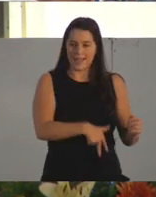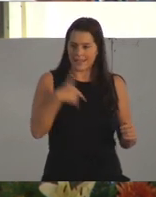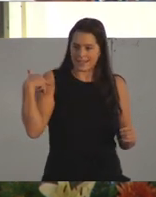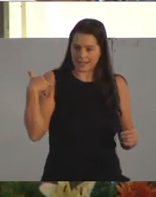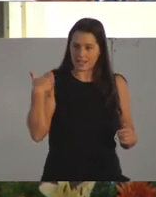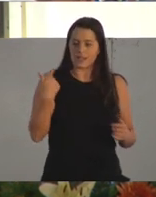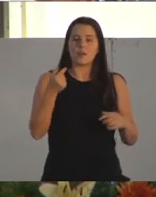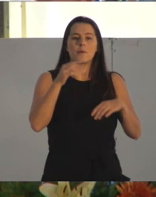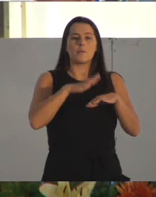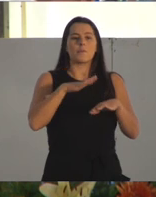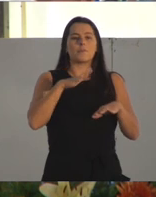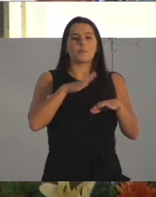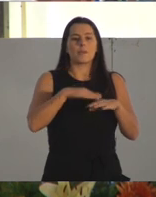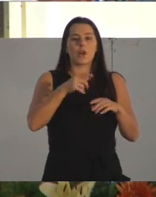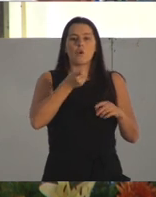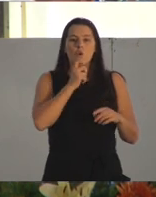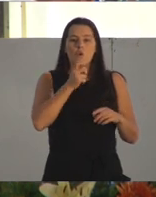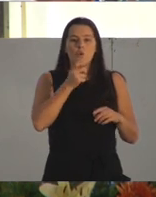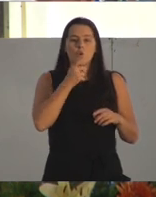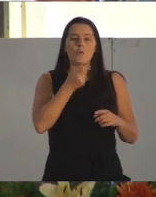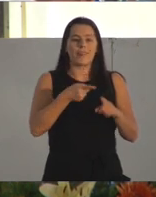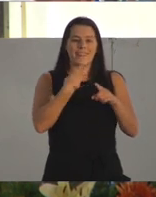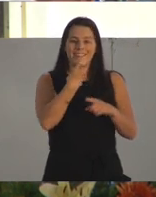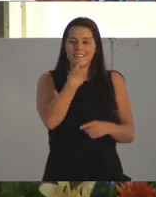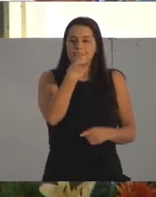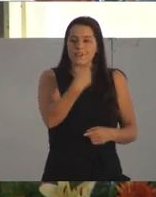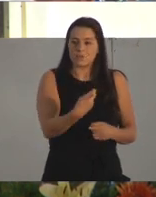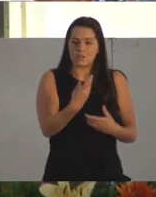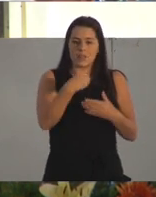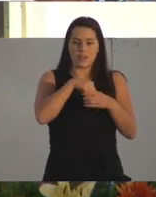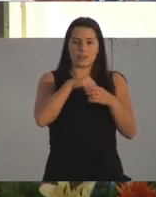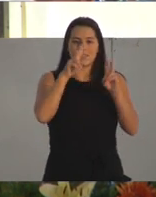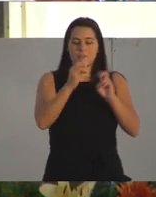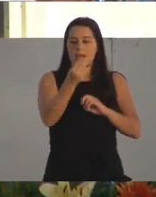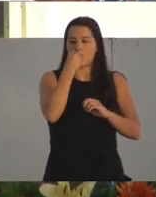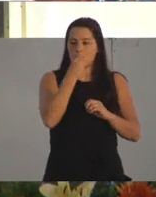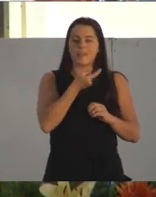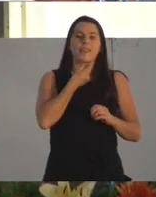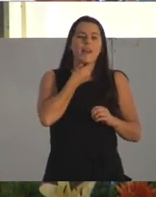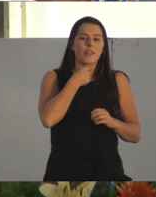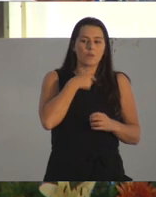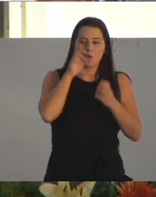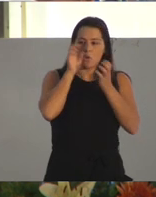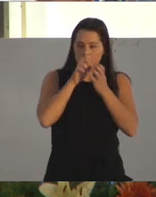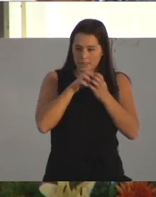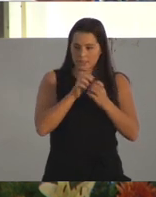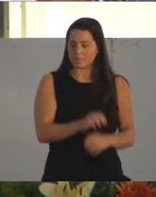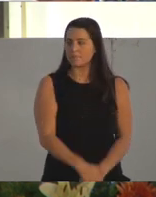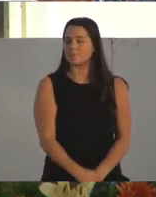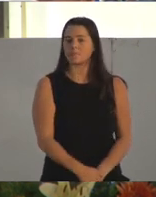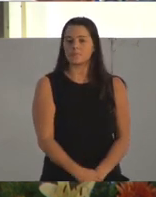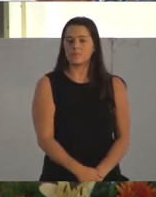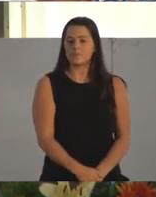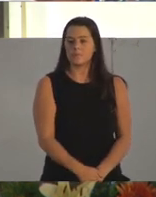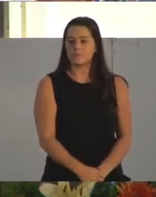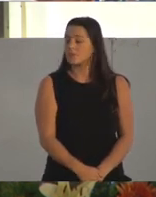y de nuestras extremidades, tengamos dificultad para mover y coordinar, también pasa a nivel orofacial y a nivel facial. Esto